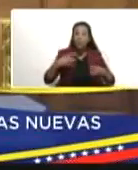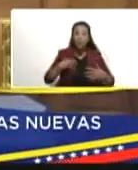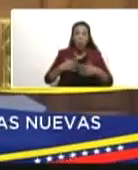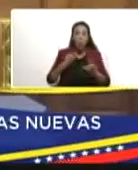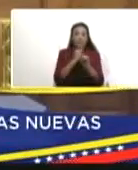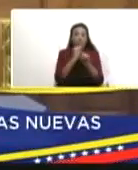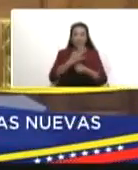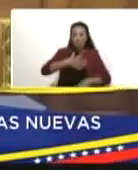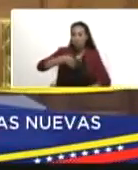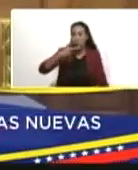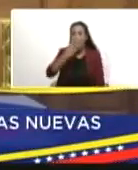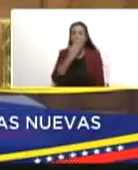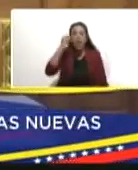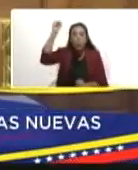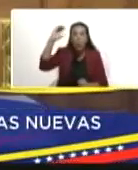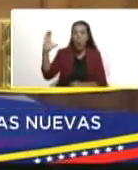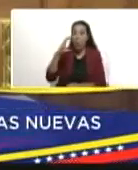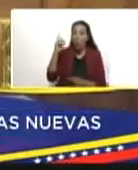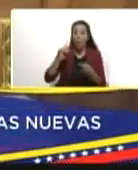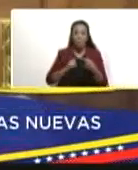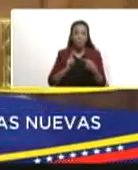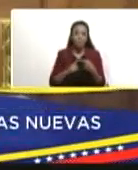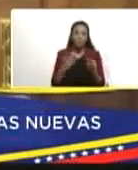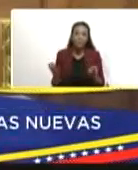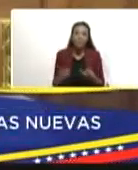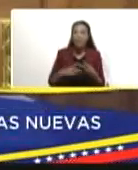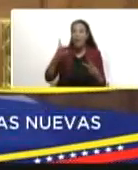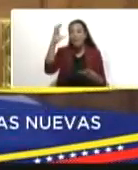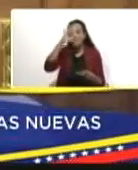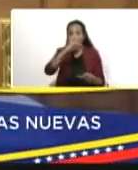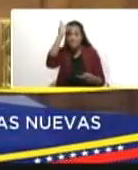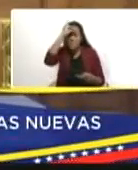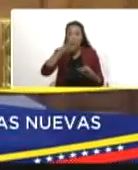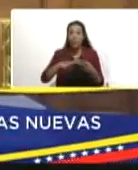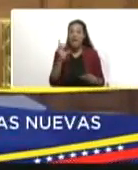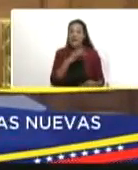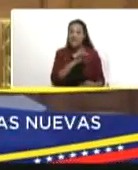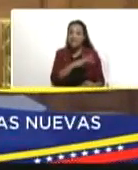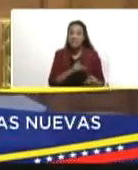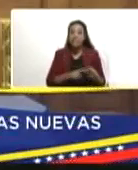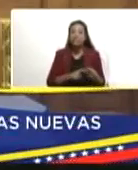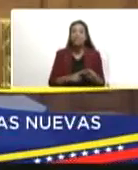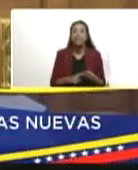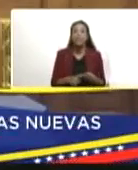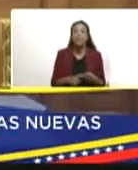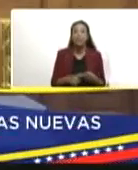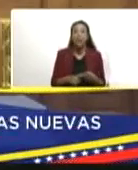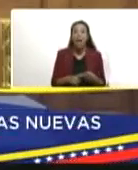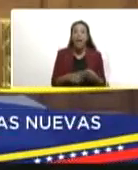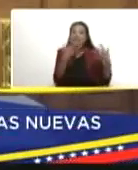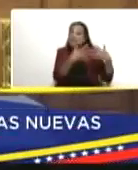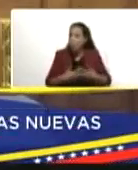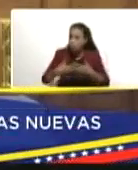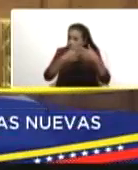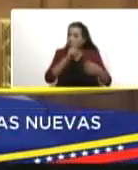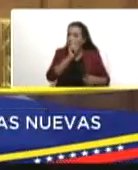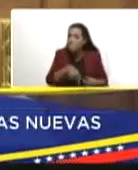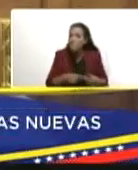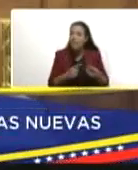sociales en Colombia Perú chile Estados